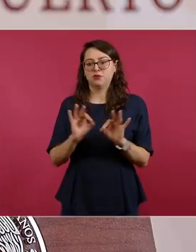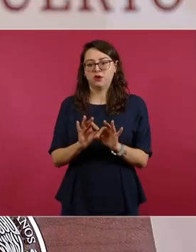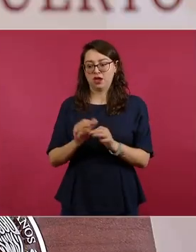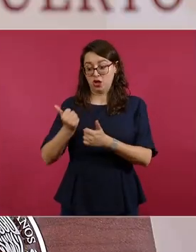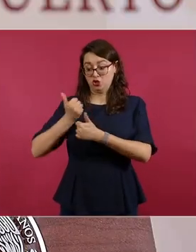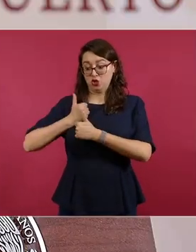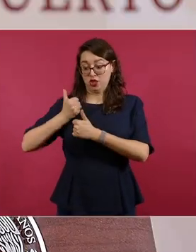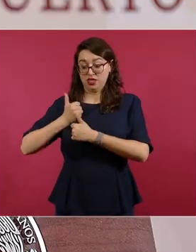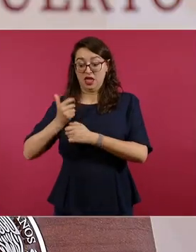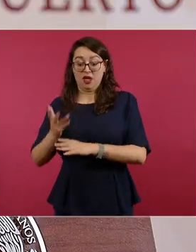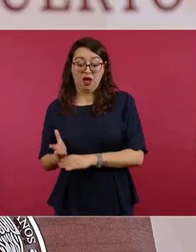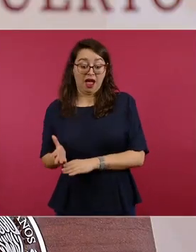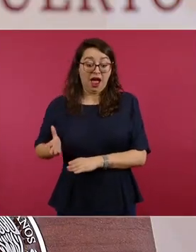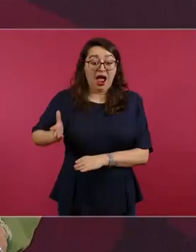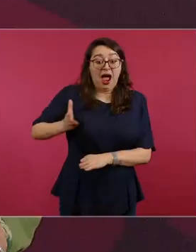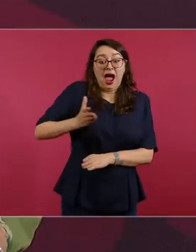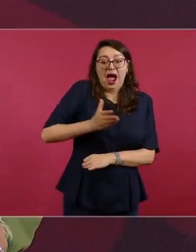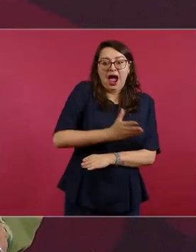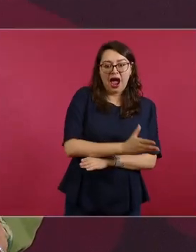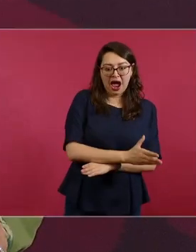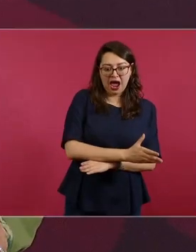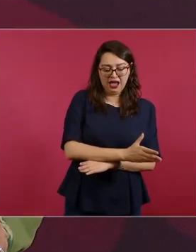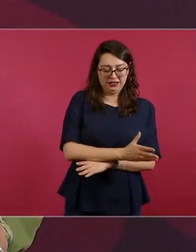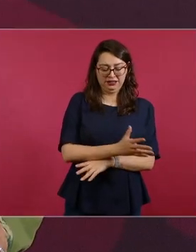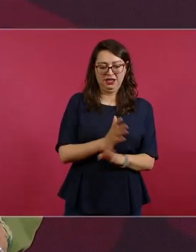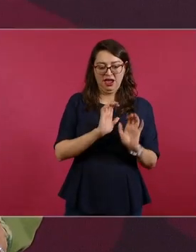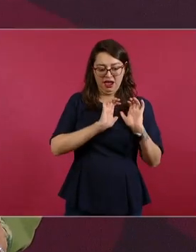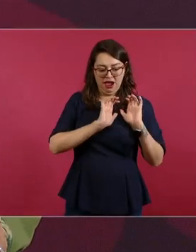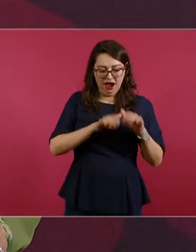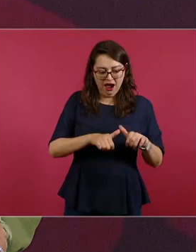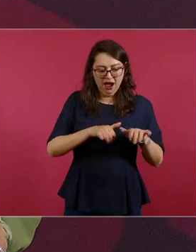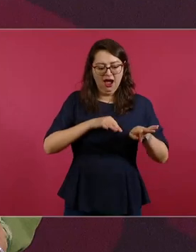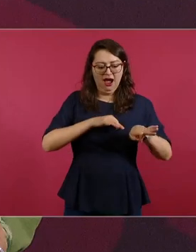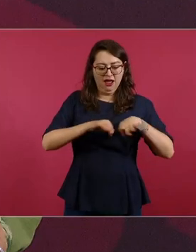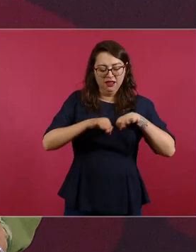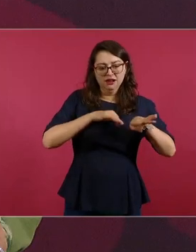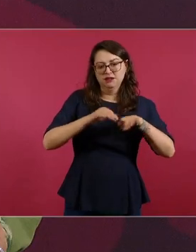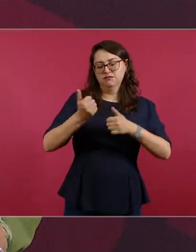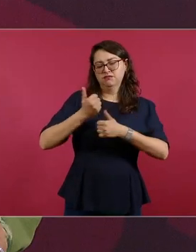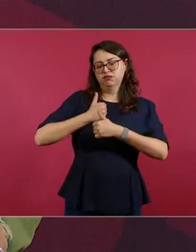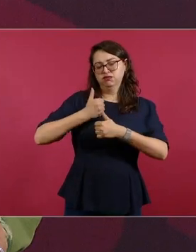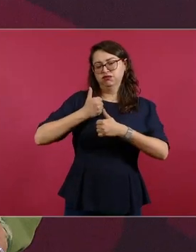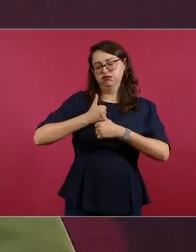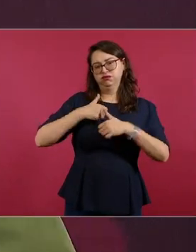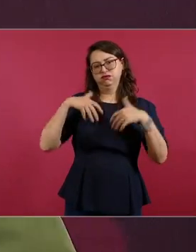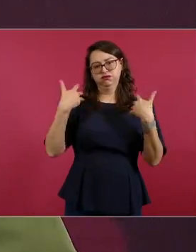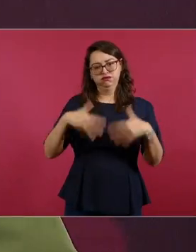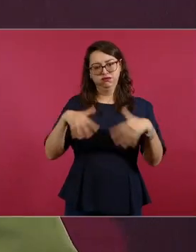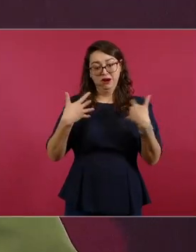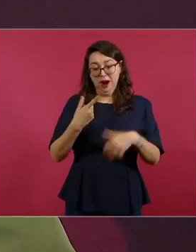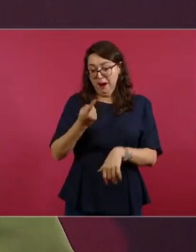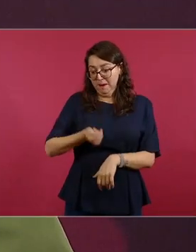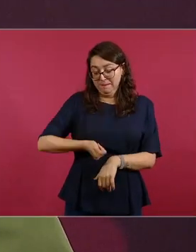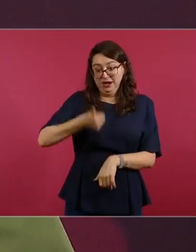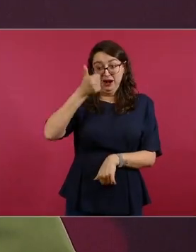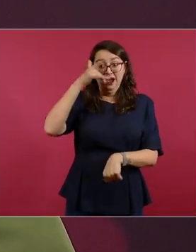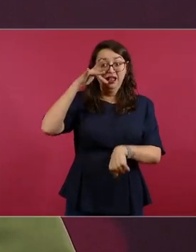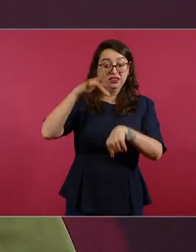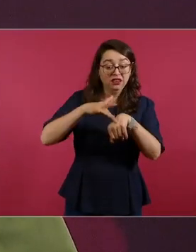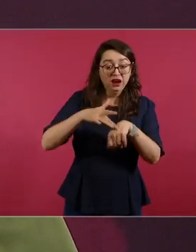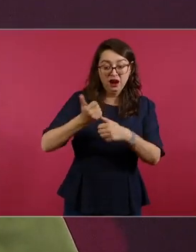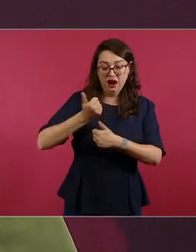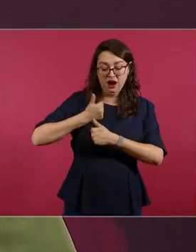ese primer contacto que tiene el civil hacia las fuerzas armadas y debemos de estar seguros de que